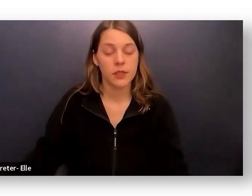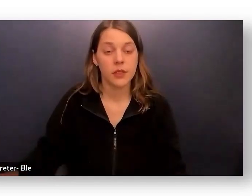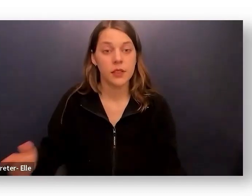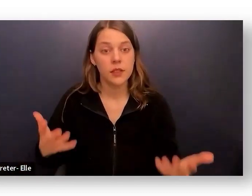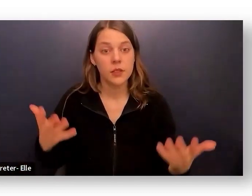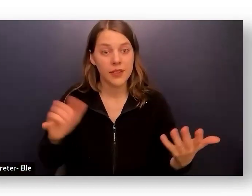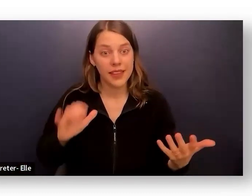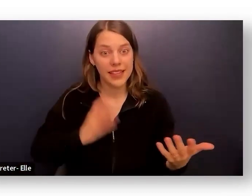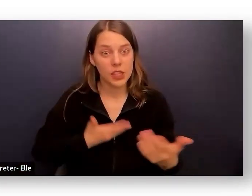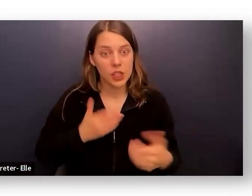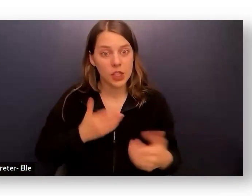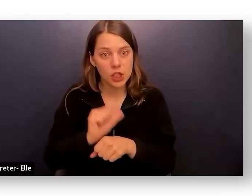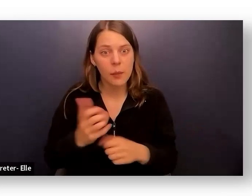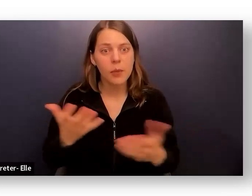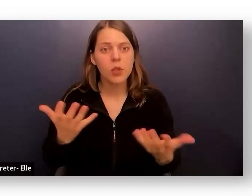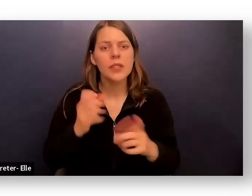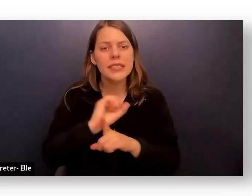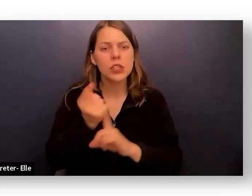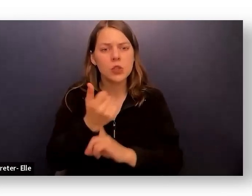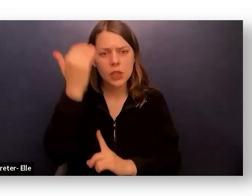Entonces, ¿qué significa